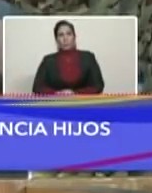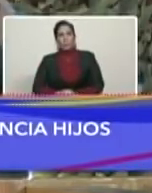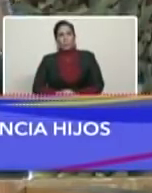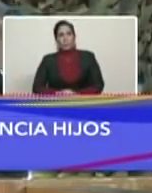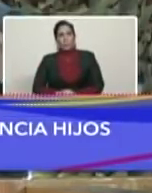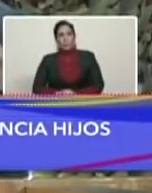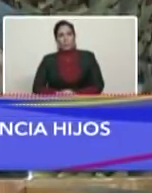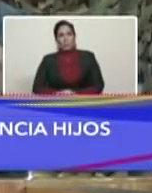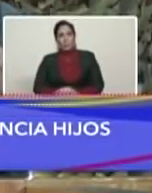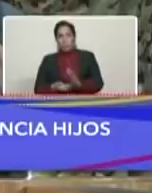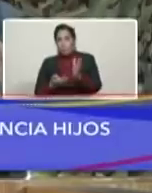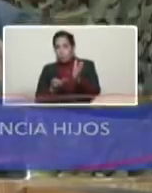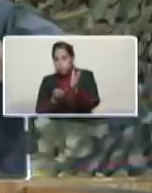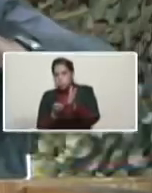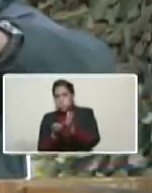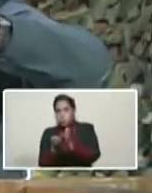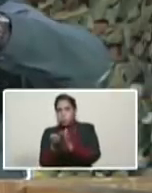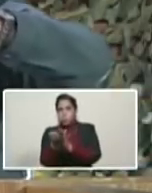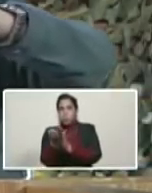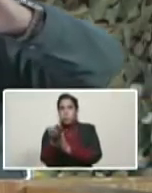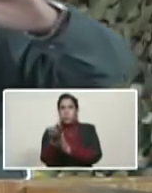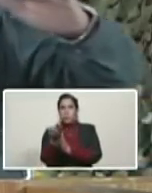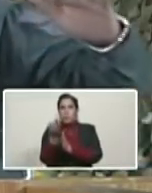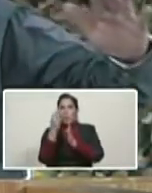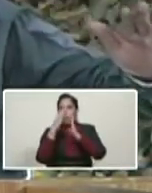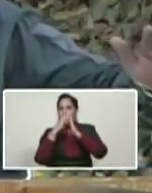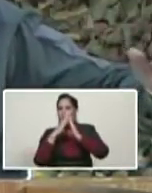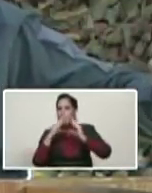un legado para todo.